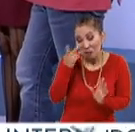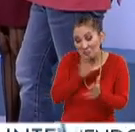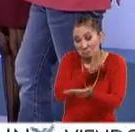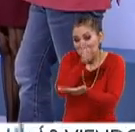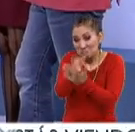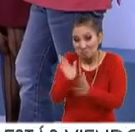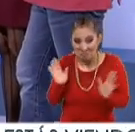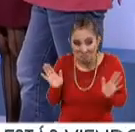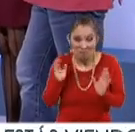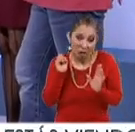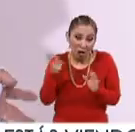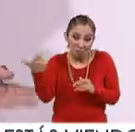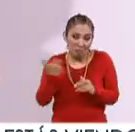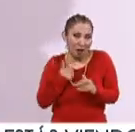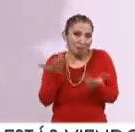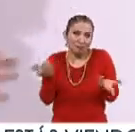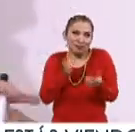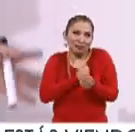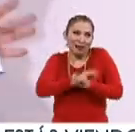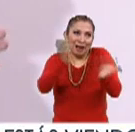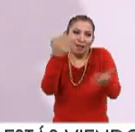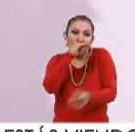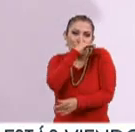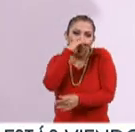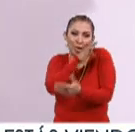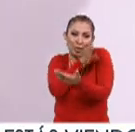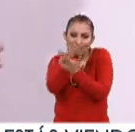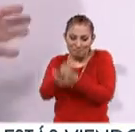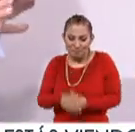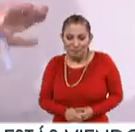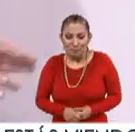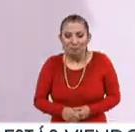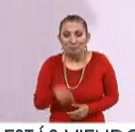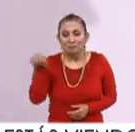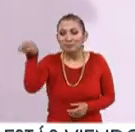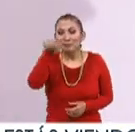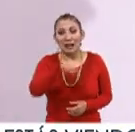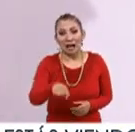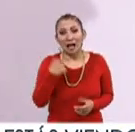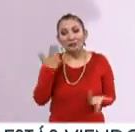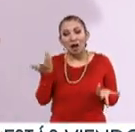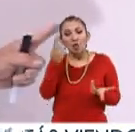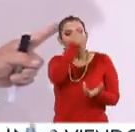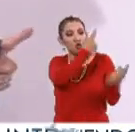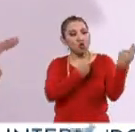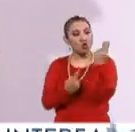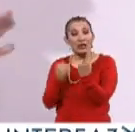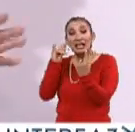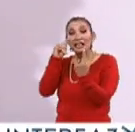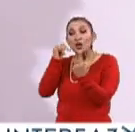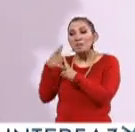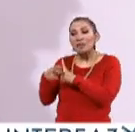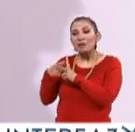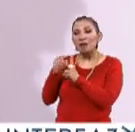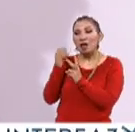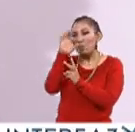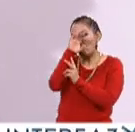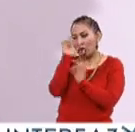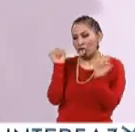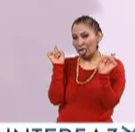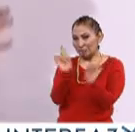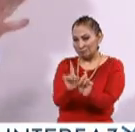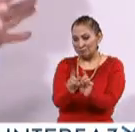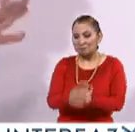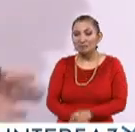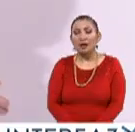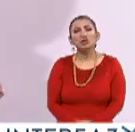¿no? Todos con gastos pagados, ¿quién no? Entonces, vamos. Y ahí estaban. Se había colado un ingeniero y un matemático, por curiosidad ahí.